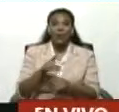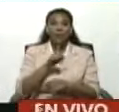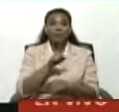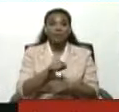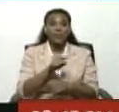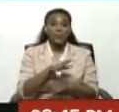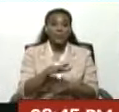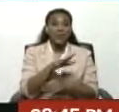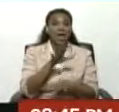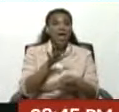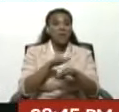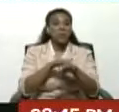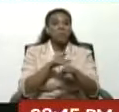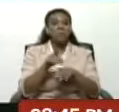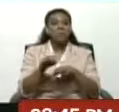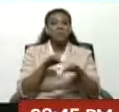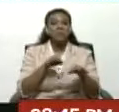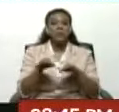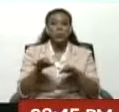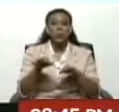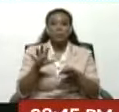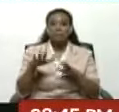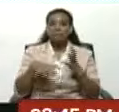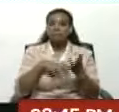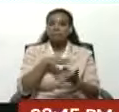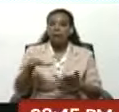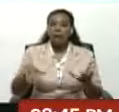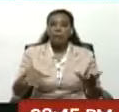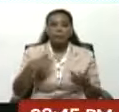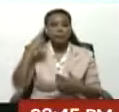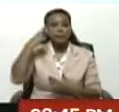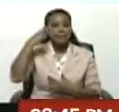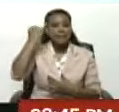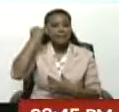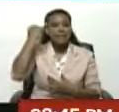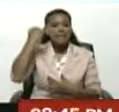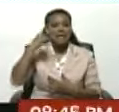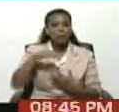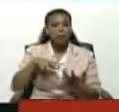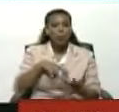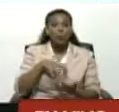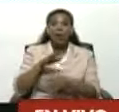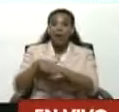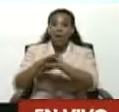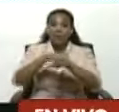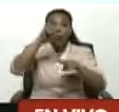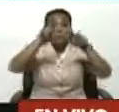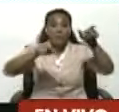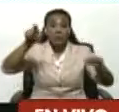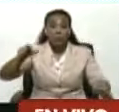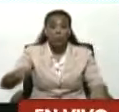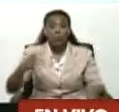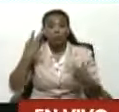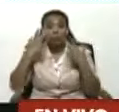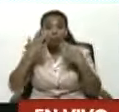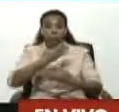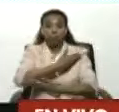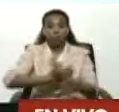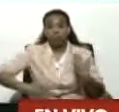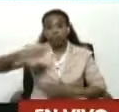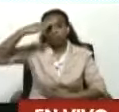También un sabotaje permanente. Así que alerto al pueblo, activo a la Fuerza